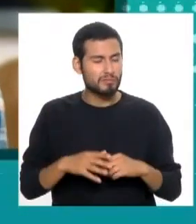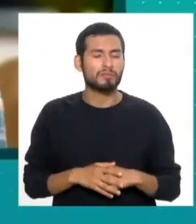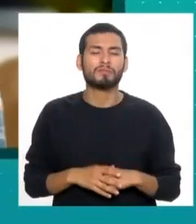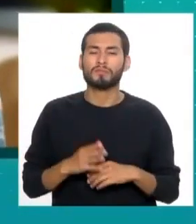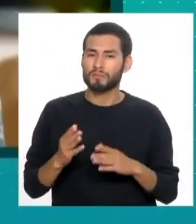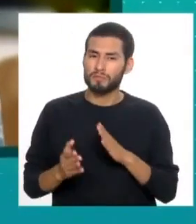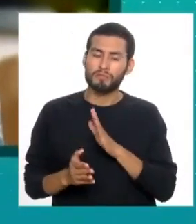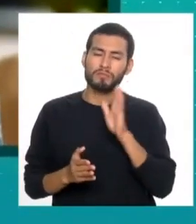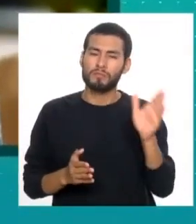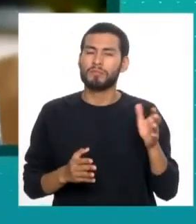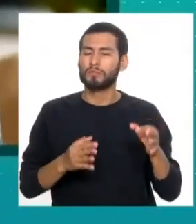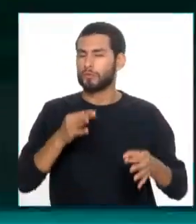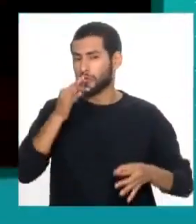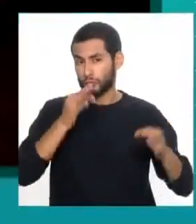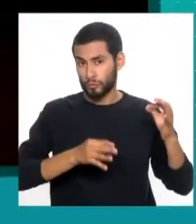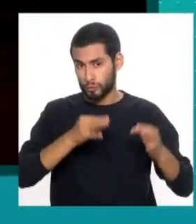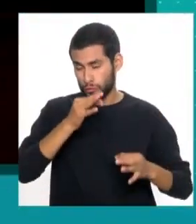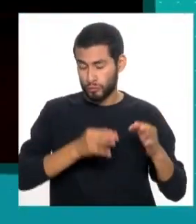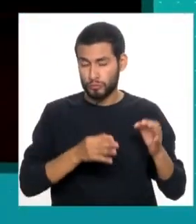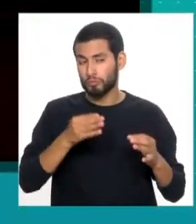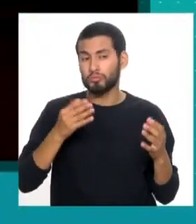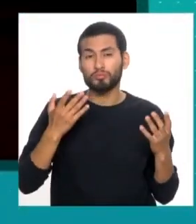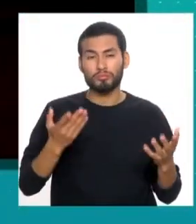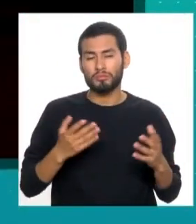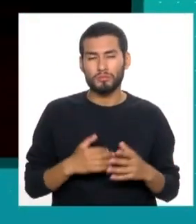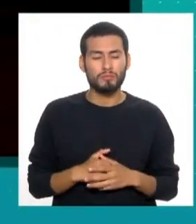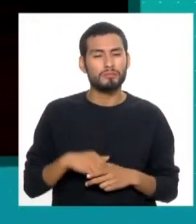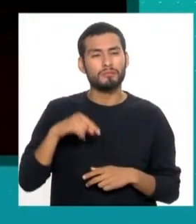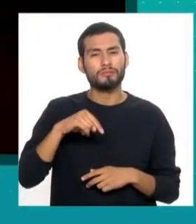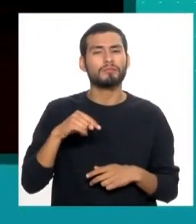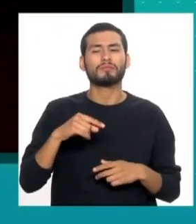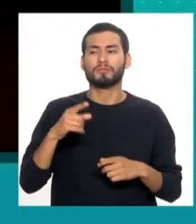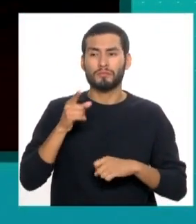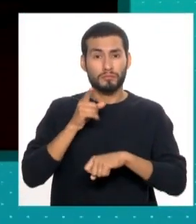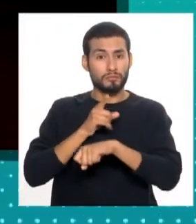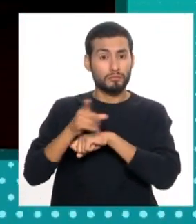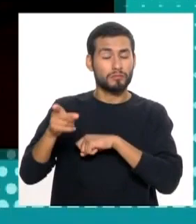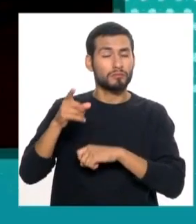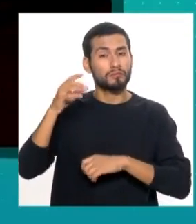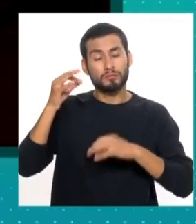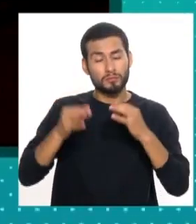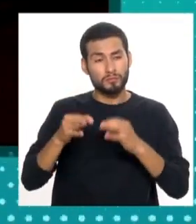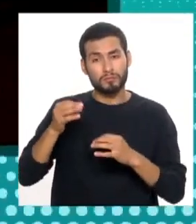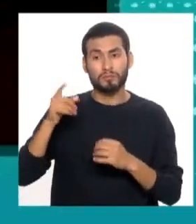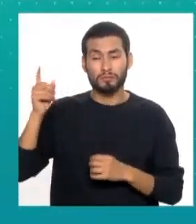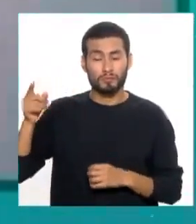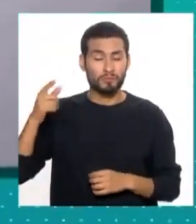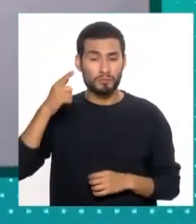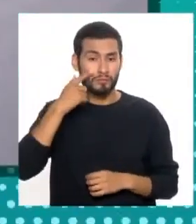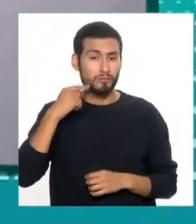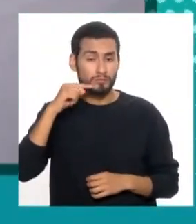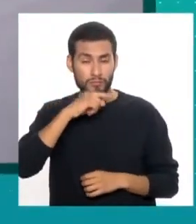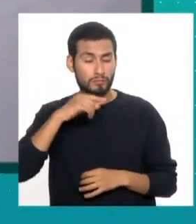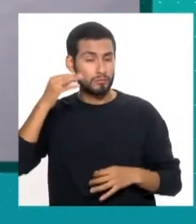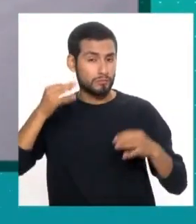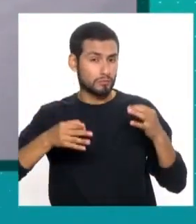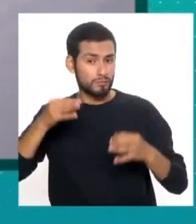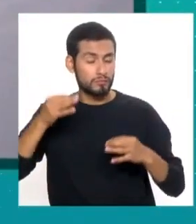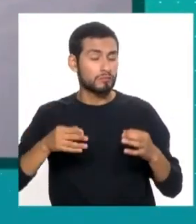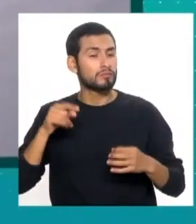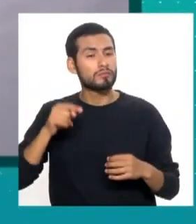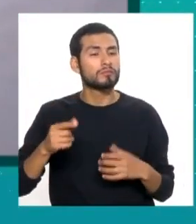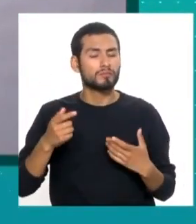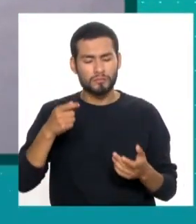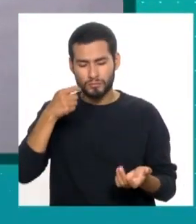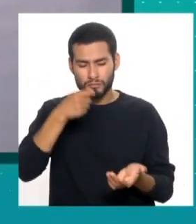acudir a la vía judicial. En este caso, se entabla una demanda judicial y el juez o la jueza establecerá el monto